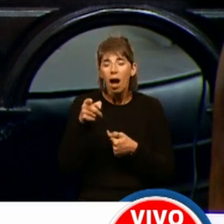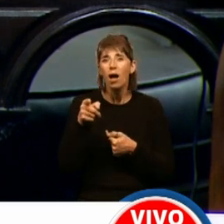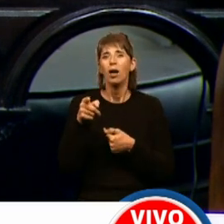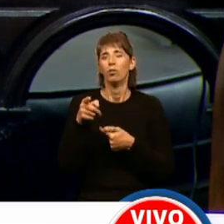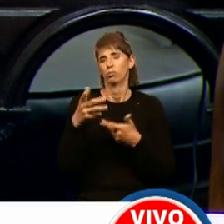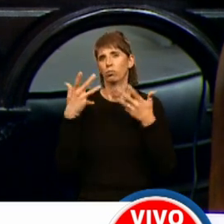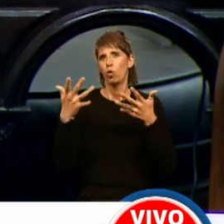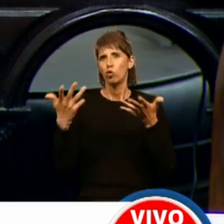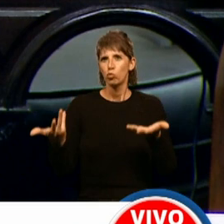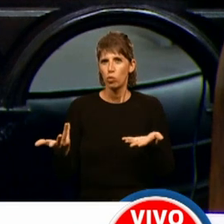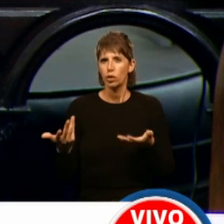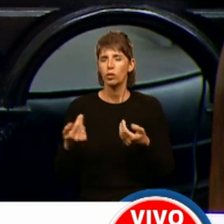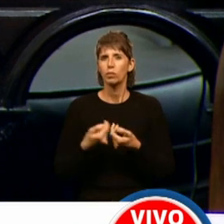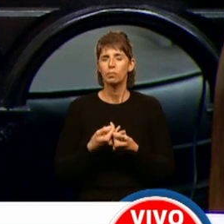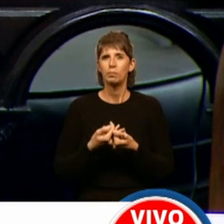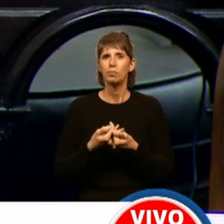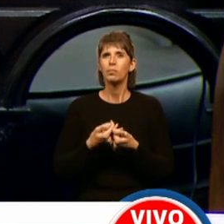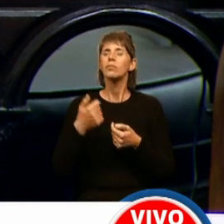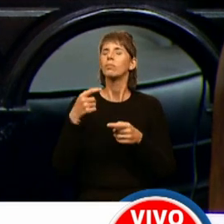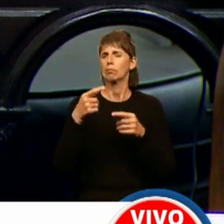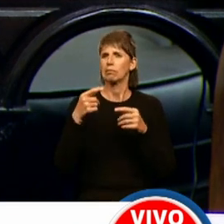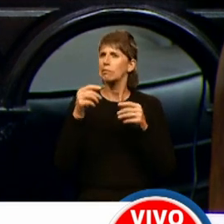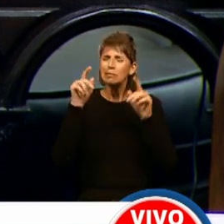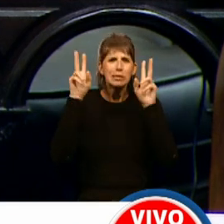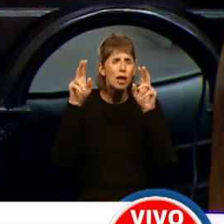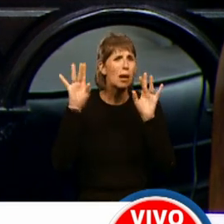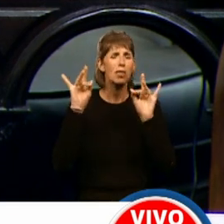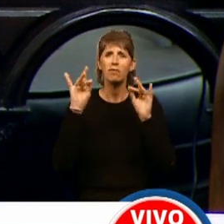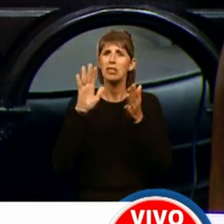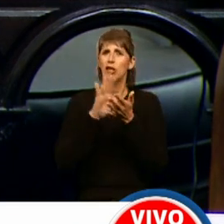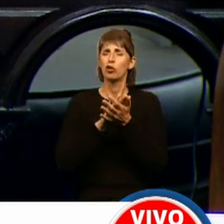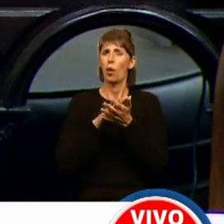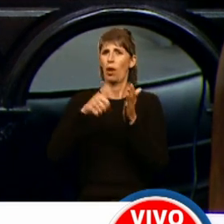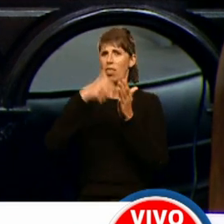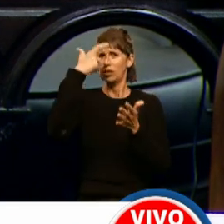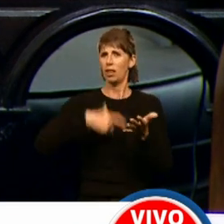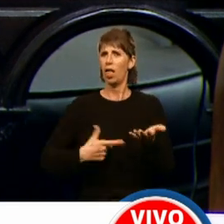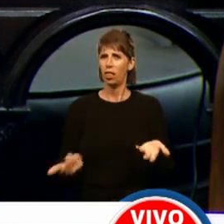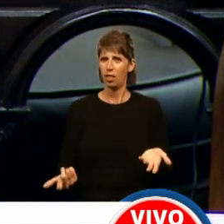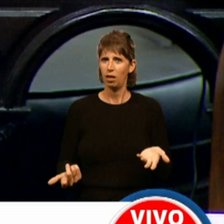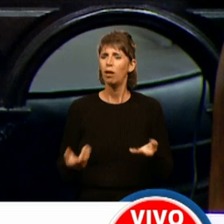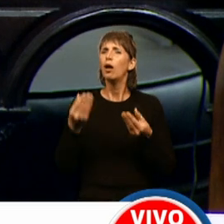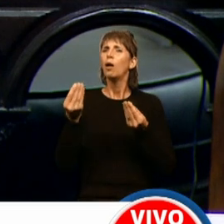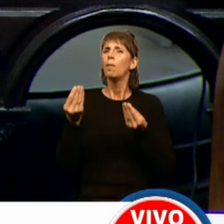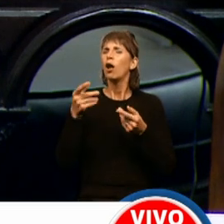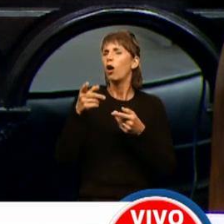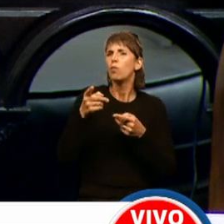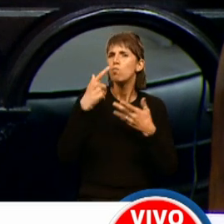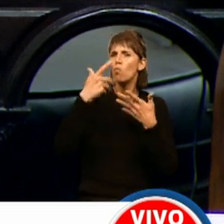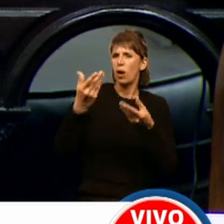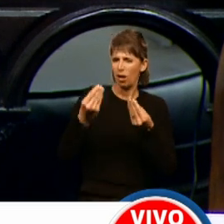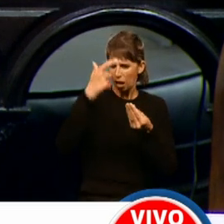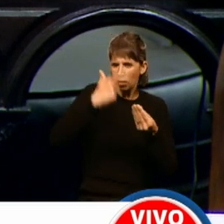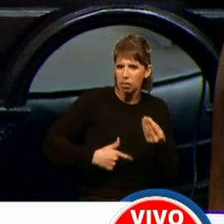enorme que representa la identidad espero que eso no habla de ellas de ellos o de ellas